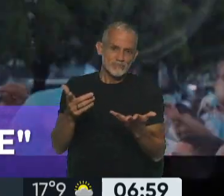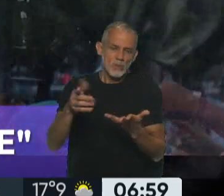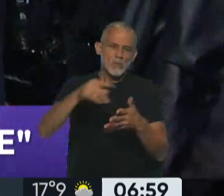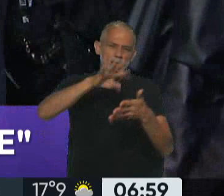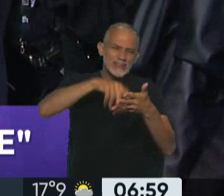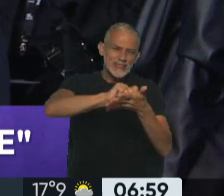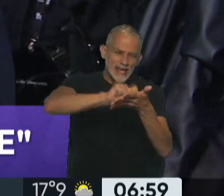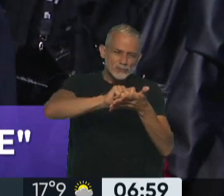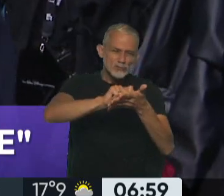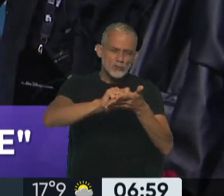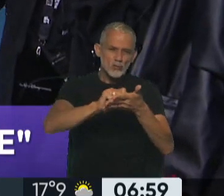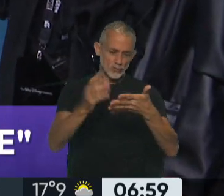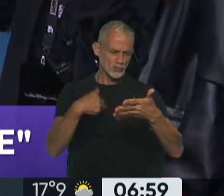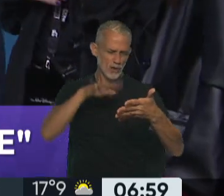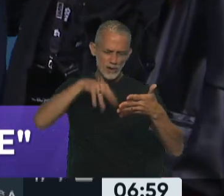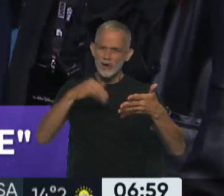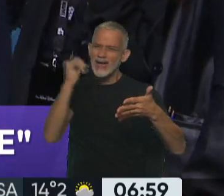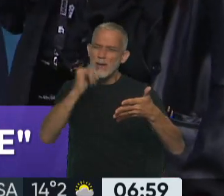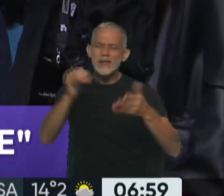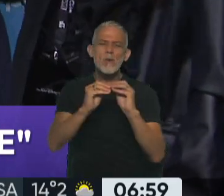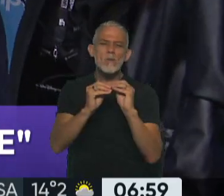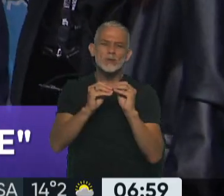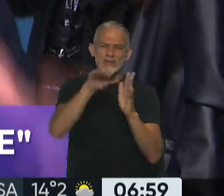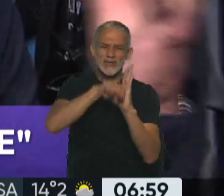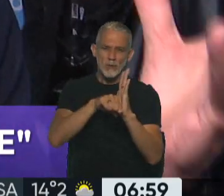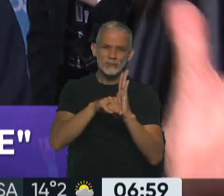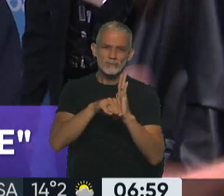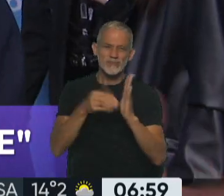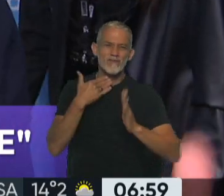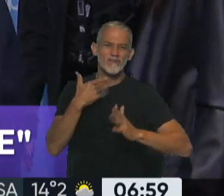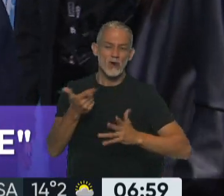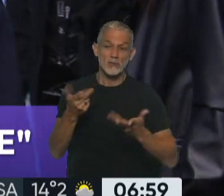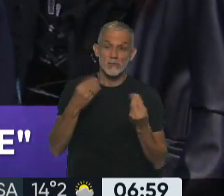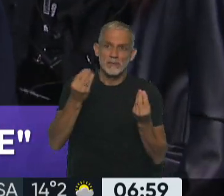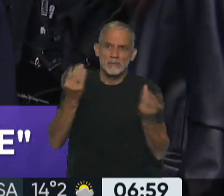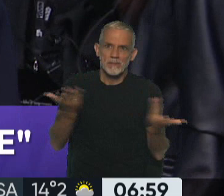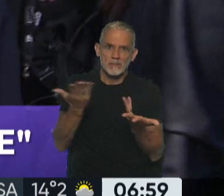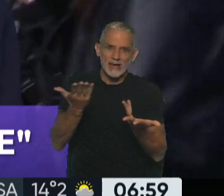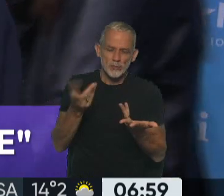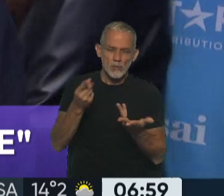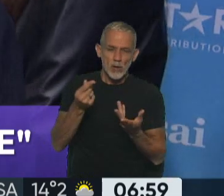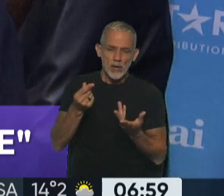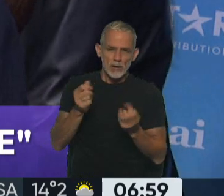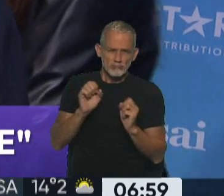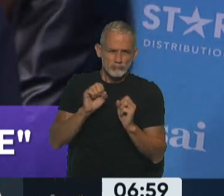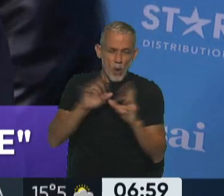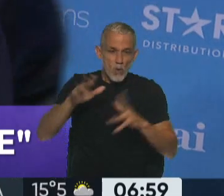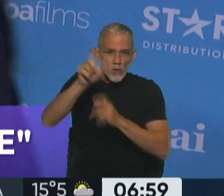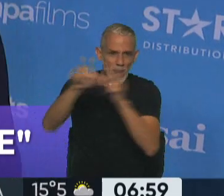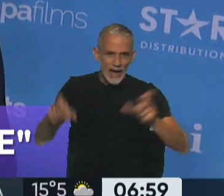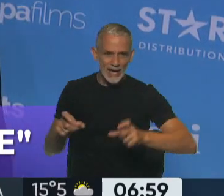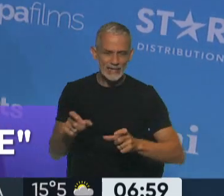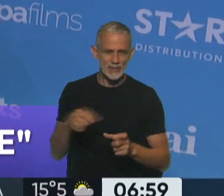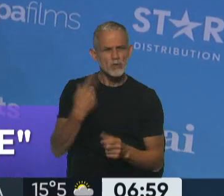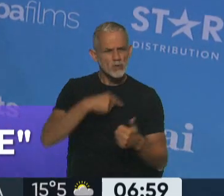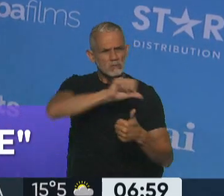textos que menciono se explica los motivos o por lo menos qué ha pasado, esa explosión. Nosotros hemos